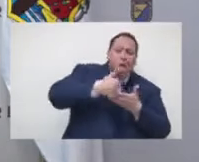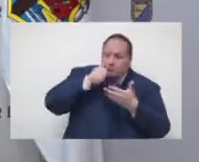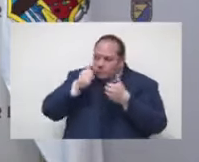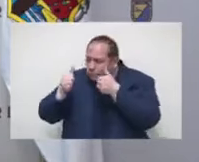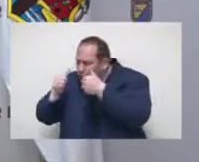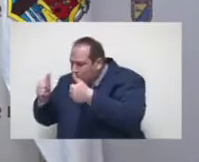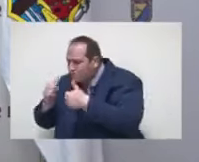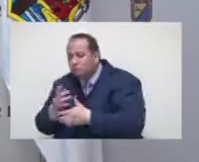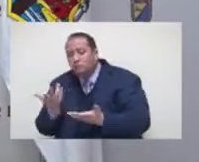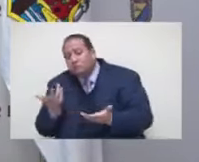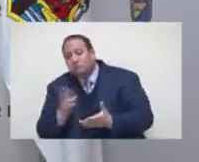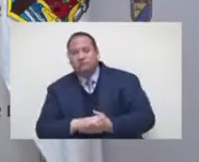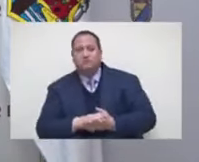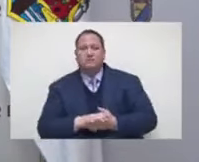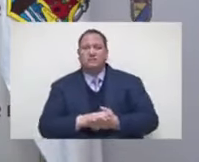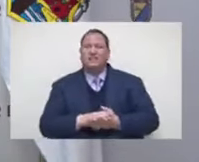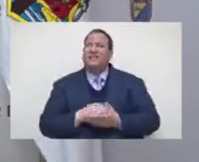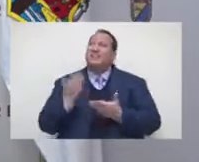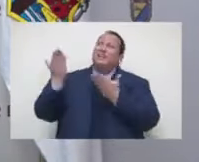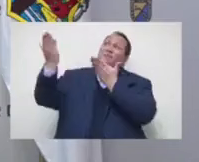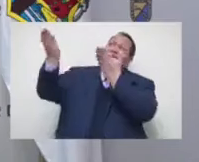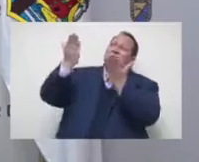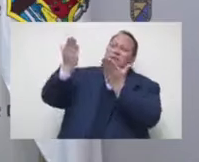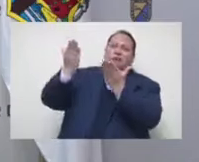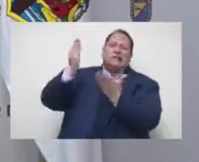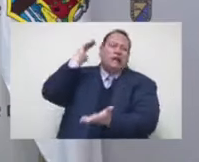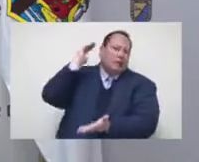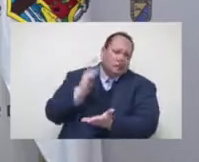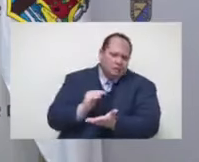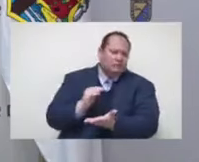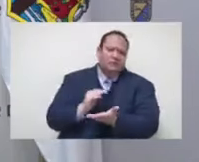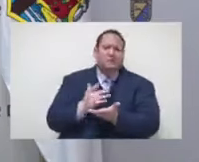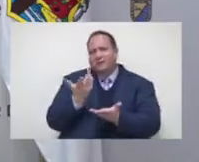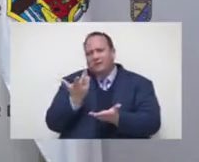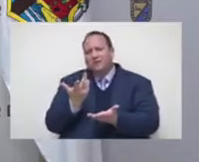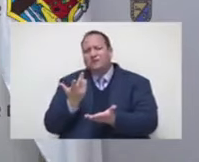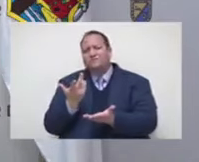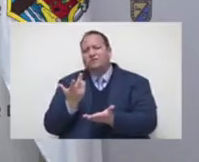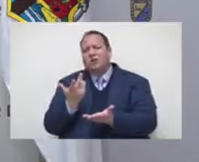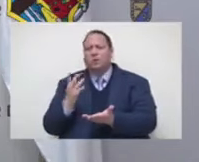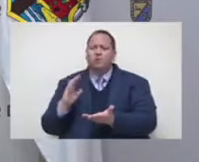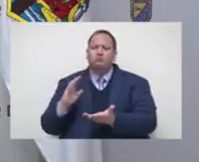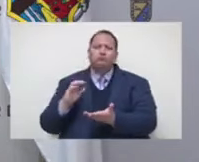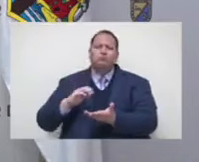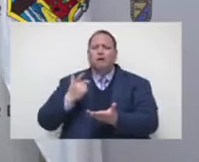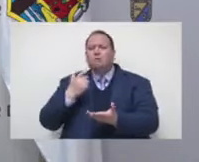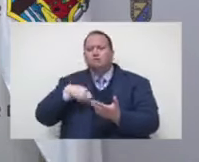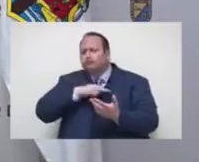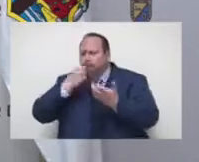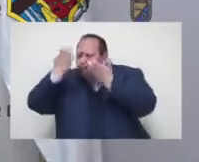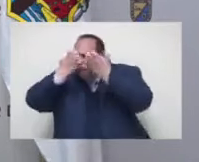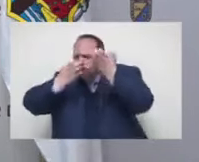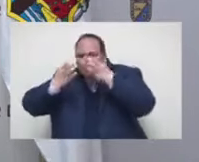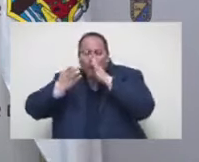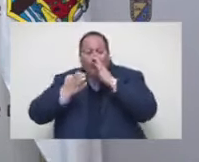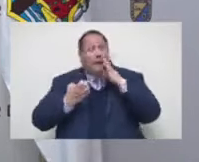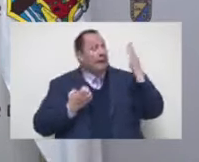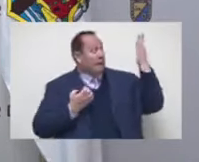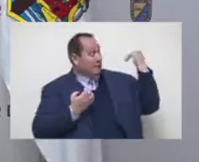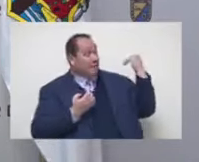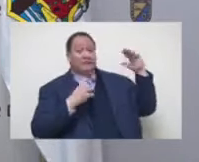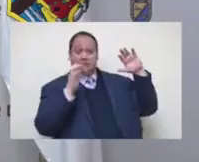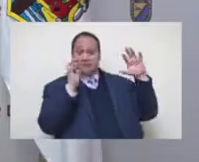afectaciones, te ahorras trámites burocráticos y demás, ¿no? Hemos estado analizándolo, incluso por las pasadas lluvias